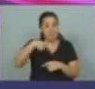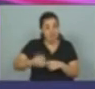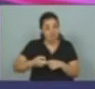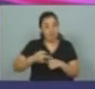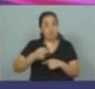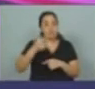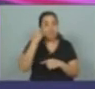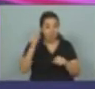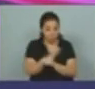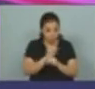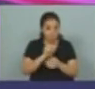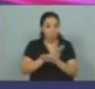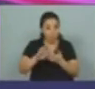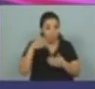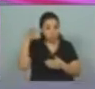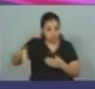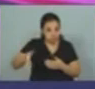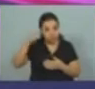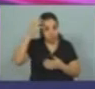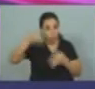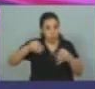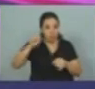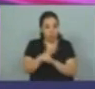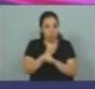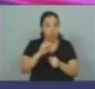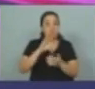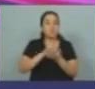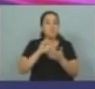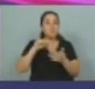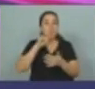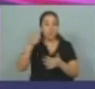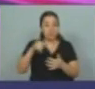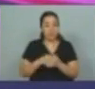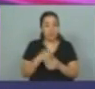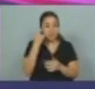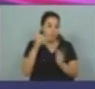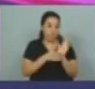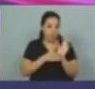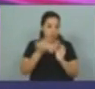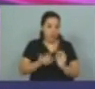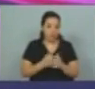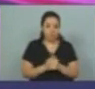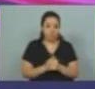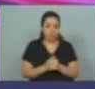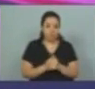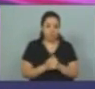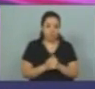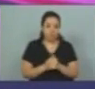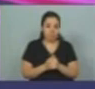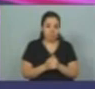voy a ratificar personalmente. Yo ya tengo las pruebas suficientes, a tal punto que está